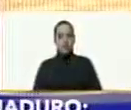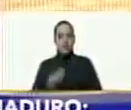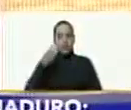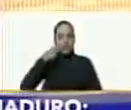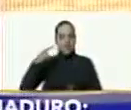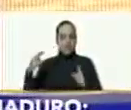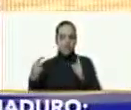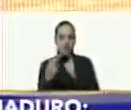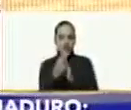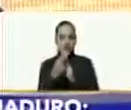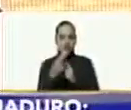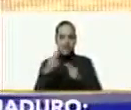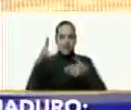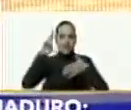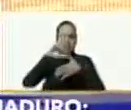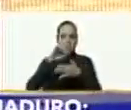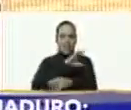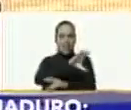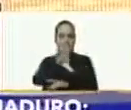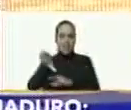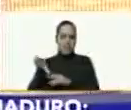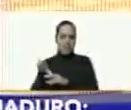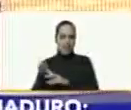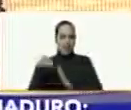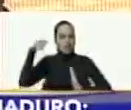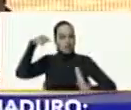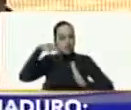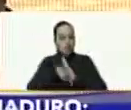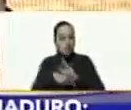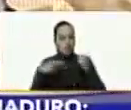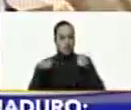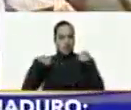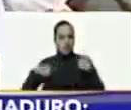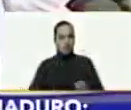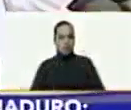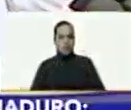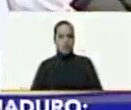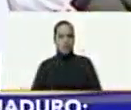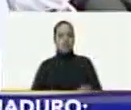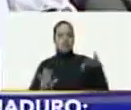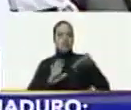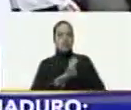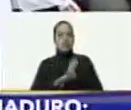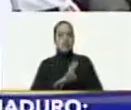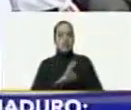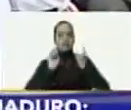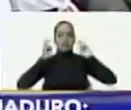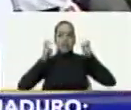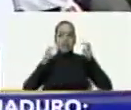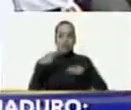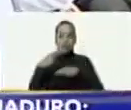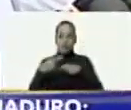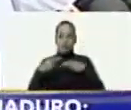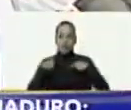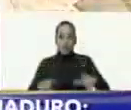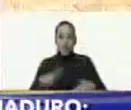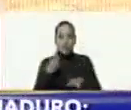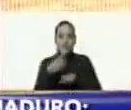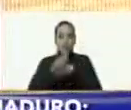visión latinoamericana caribeña profundamente humanista de las cosas que la humanidad tiene que hacer hacia el futuro.